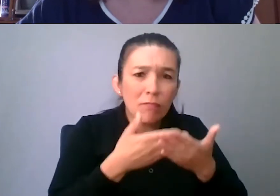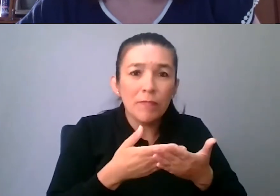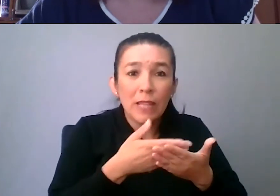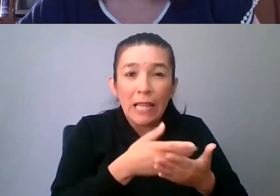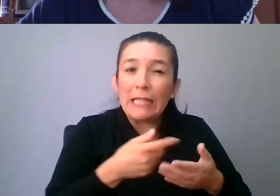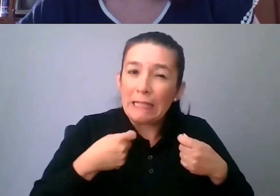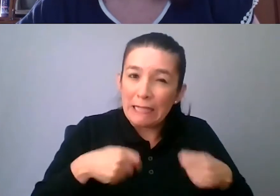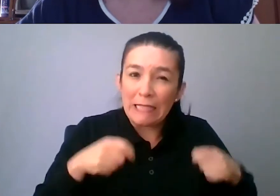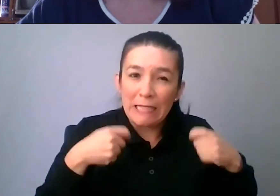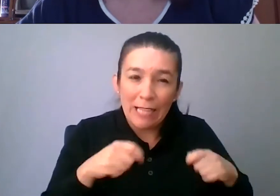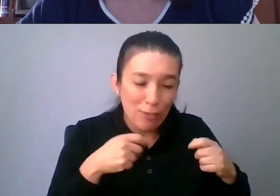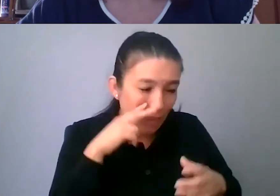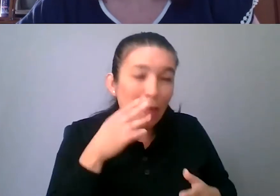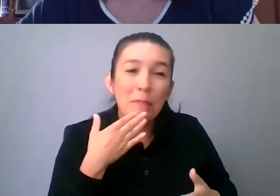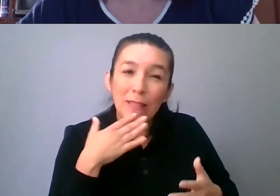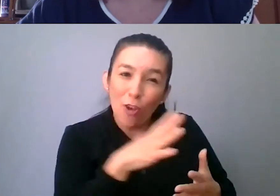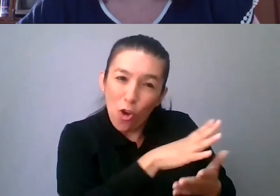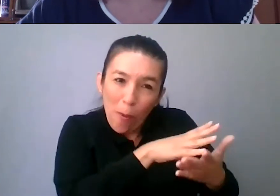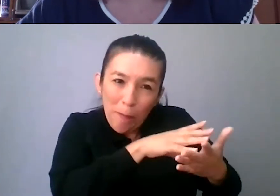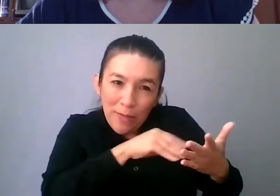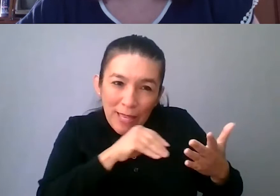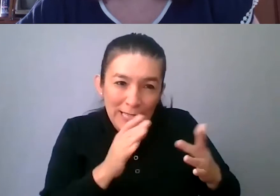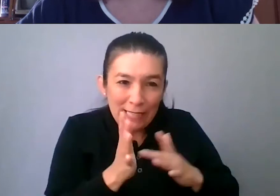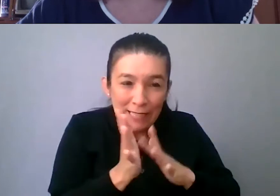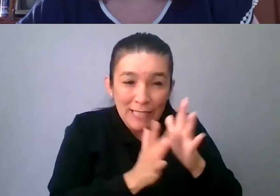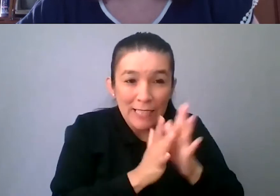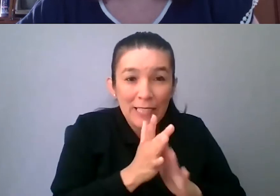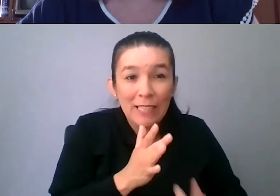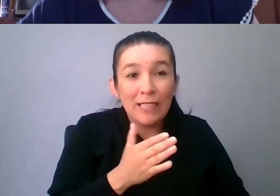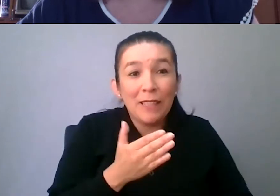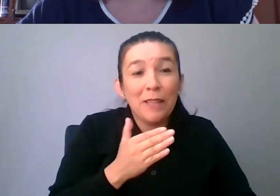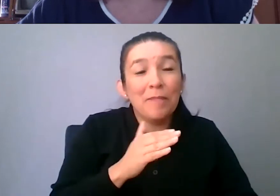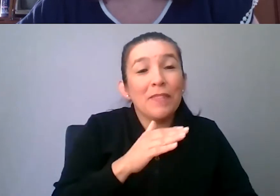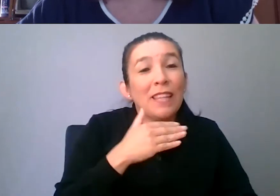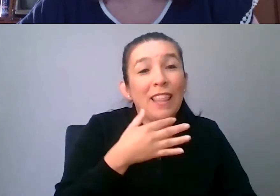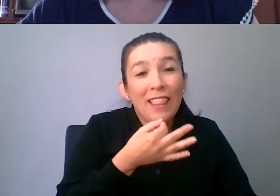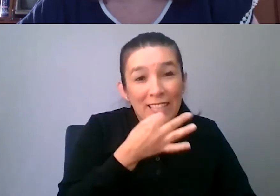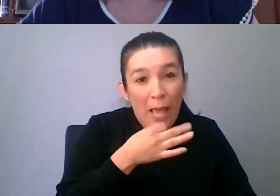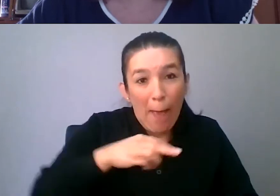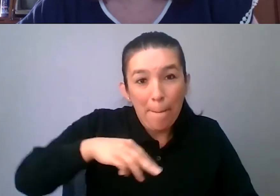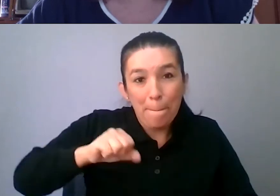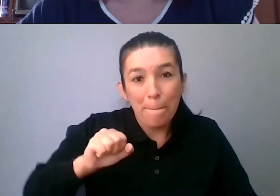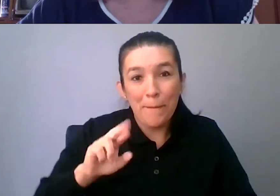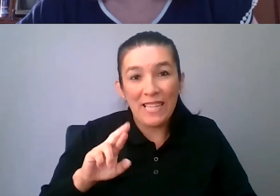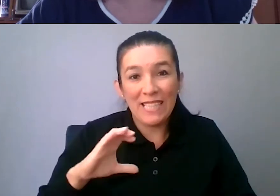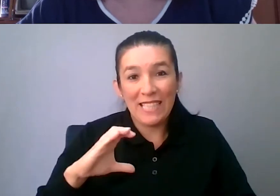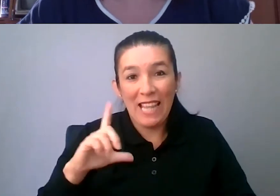tratando de hacer las figuras también. Lo que también hablaba Marcela de en su estudio, que